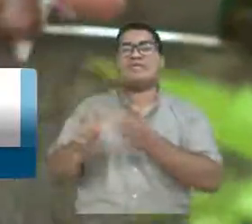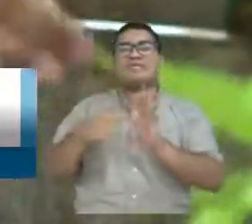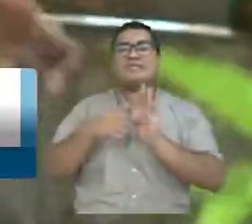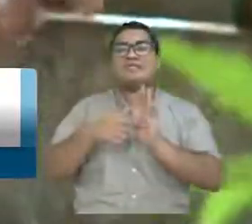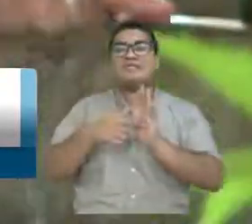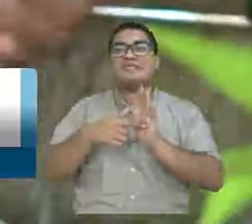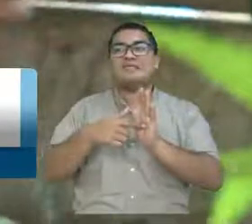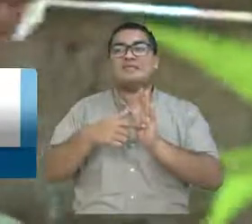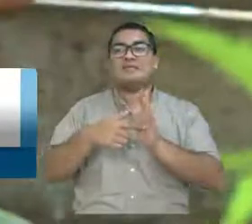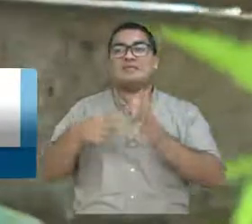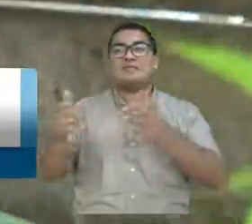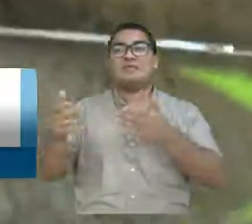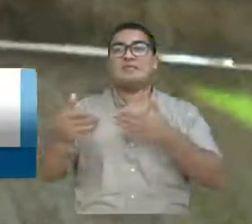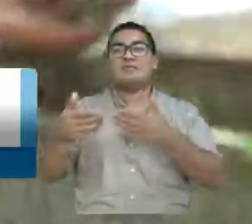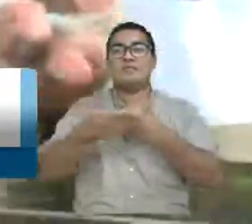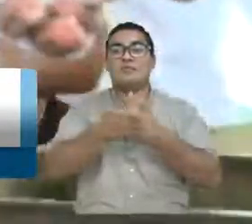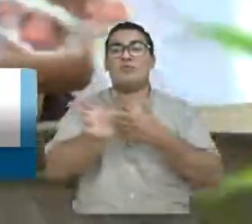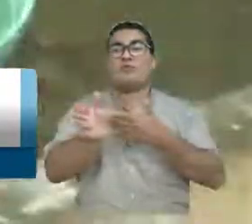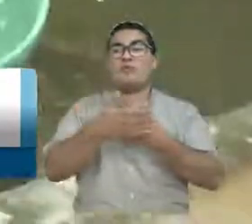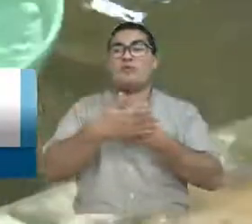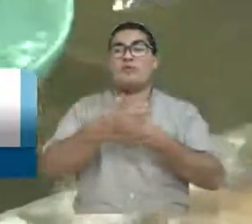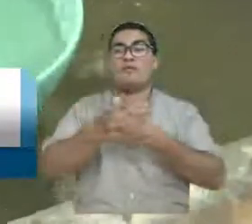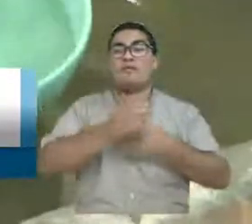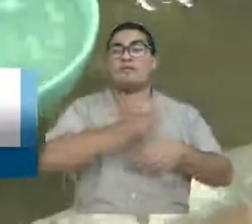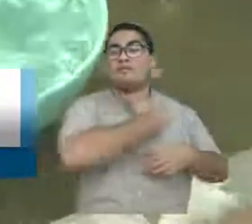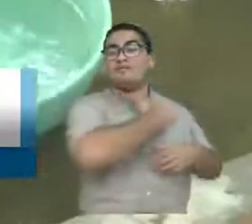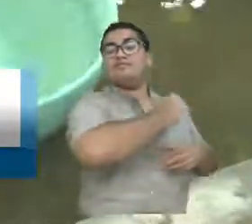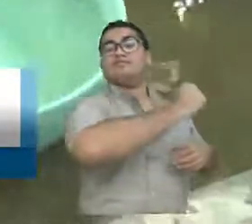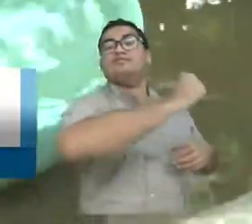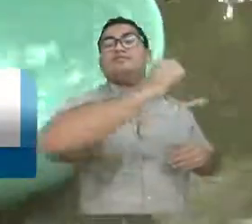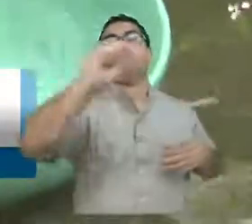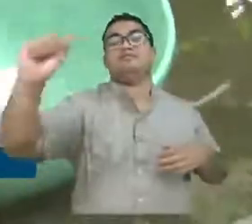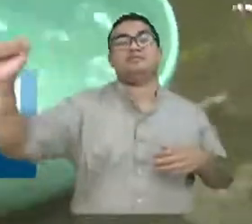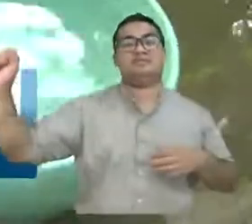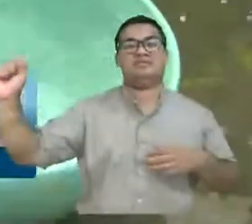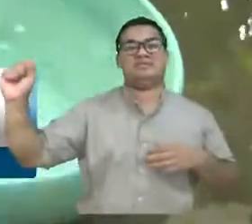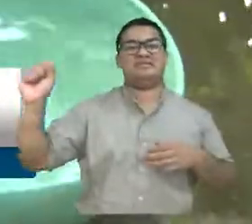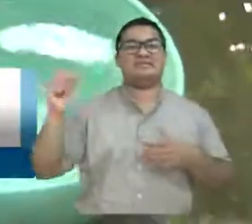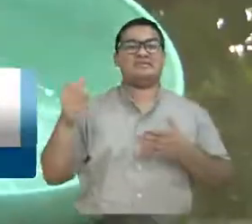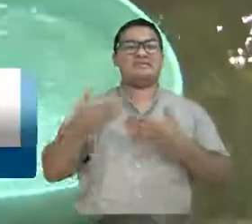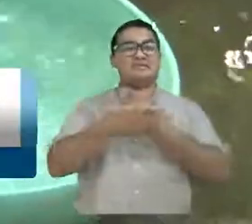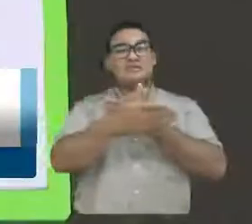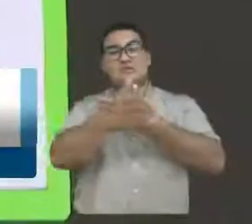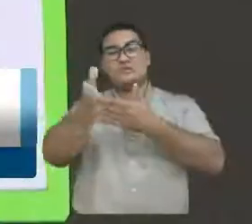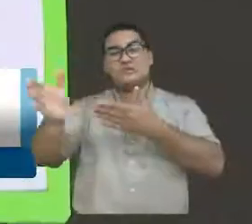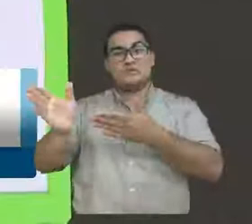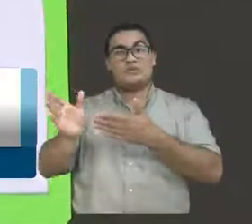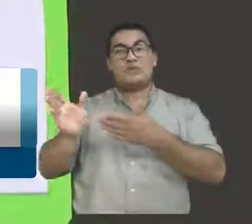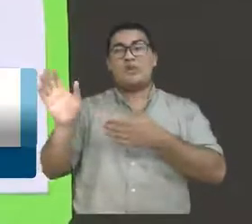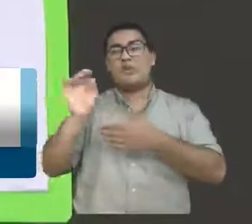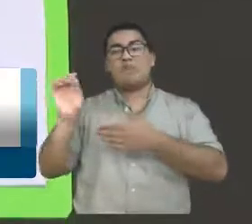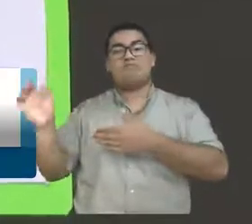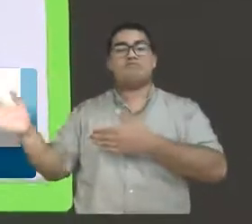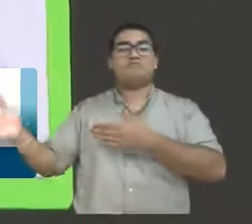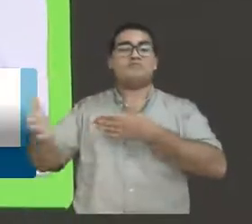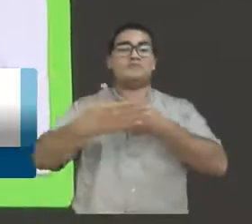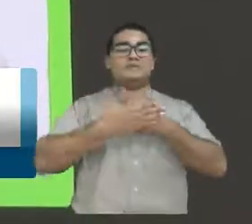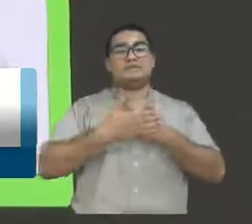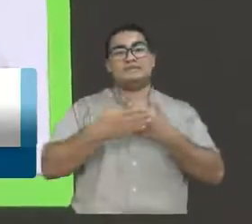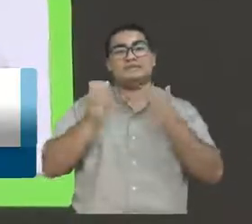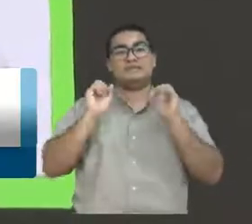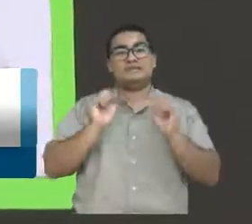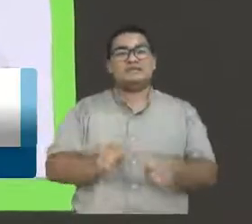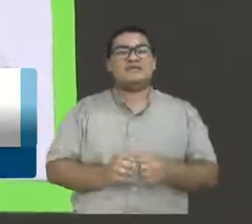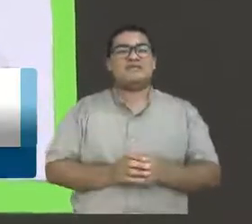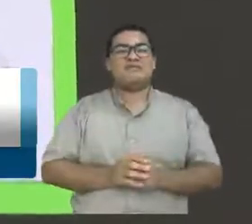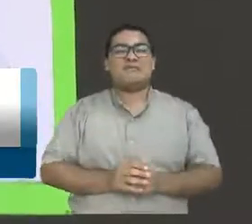abatibles, preferiblemente utilizar el antebrazo antes de las manos para tratar de abrir o cerrar la puerta. Ahora,